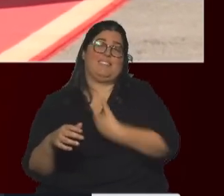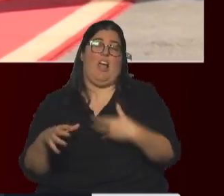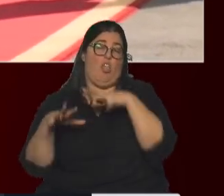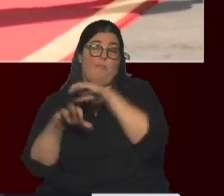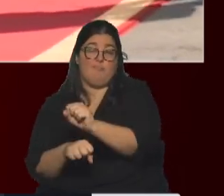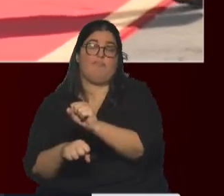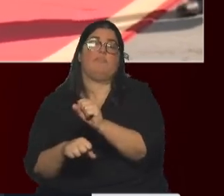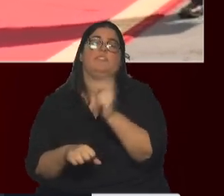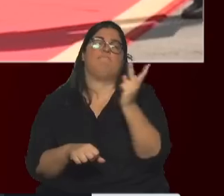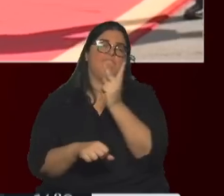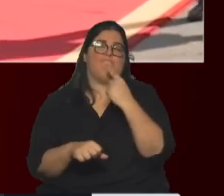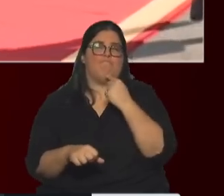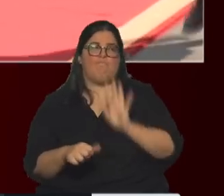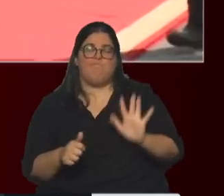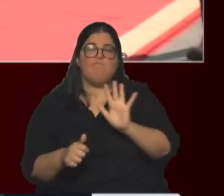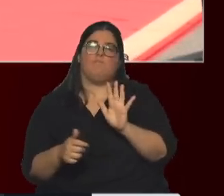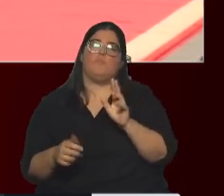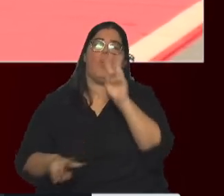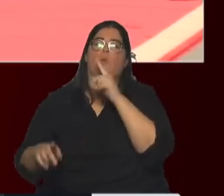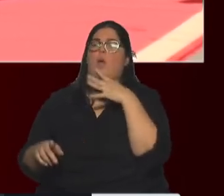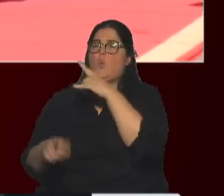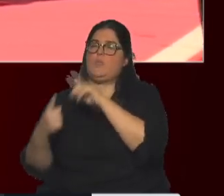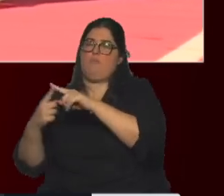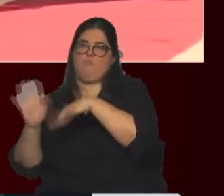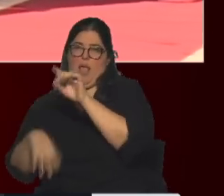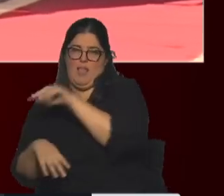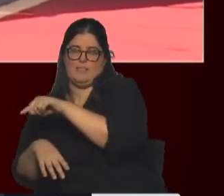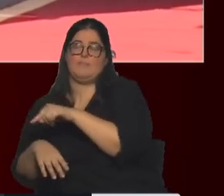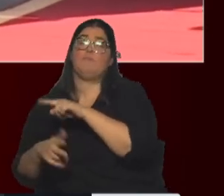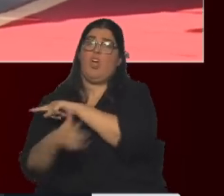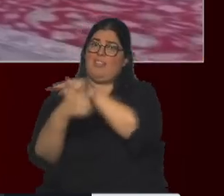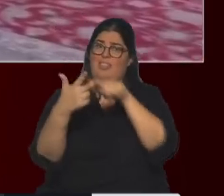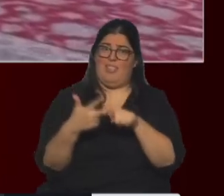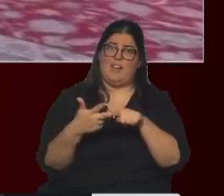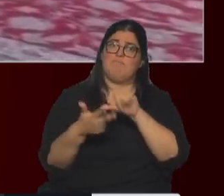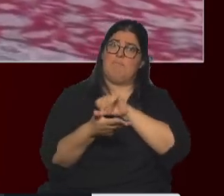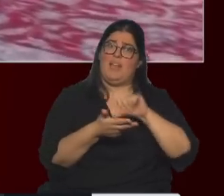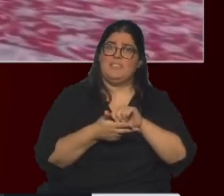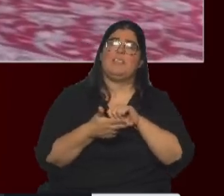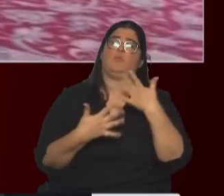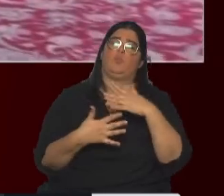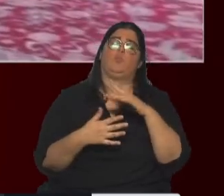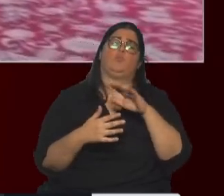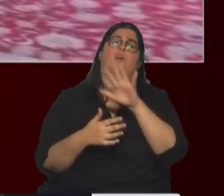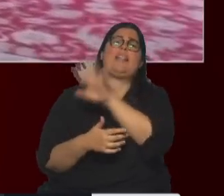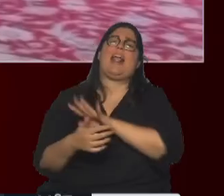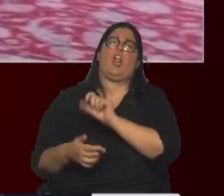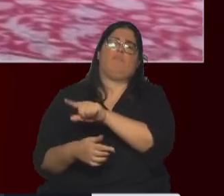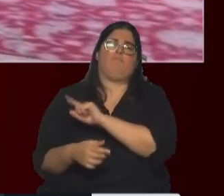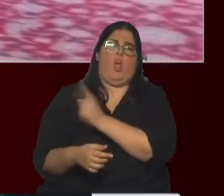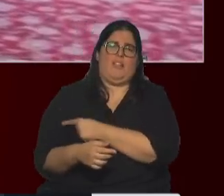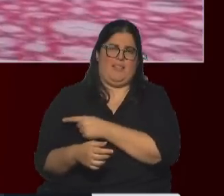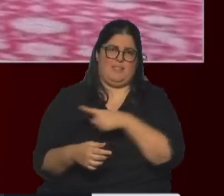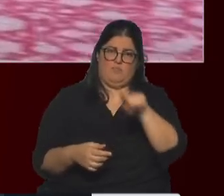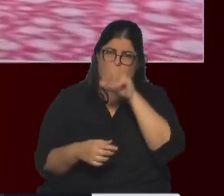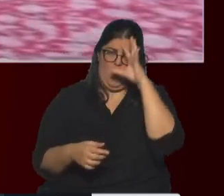estamos hablando de tres países muy importantes que ahora tienen mucho más importancia porque, bueno, se convirtieron en potencias regionales. Recordemos que